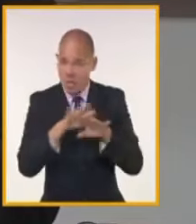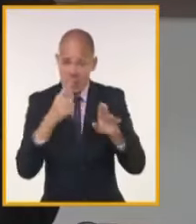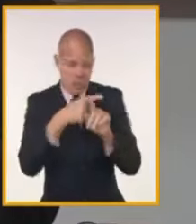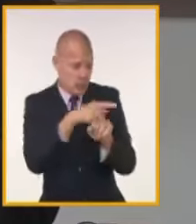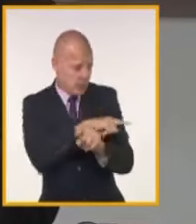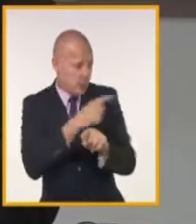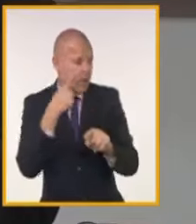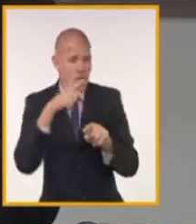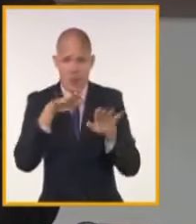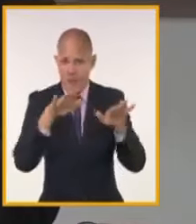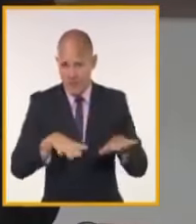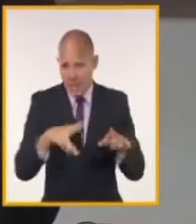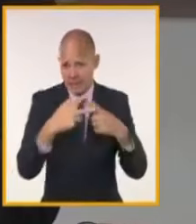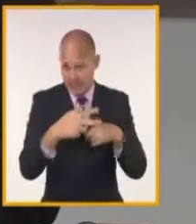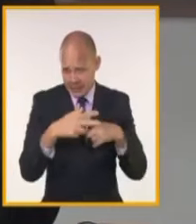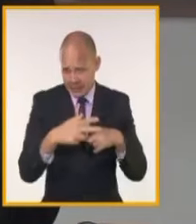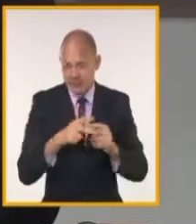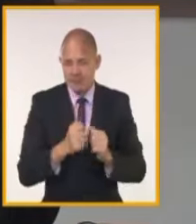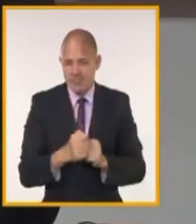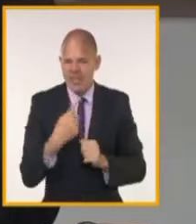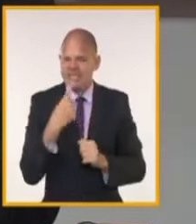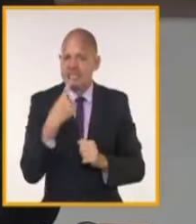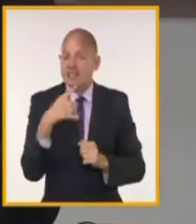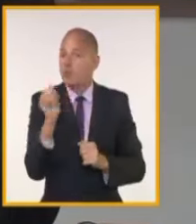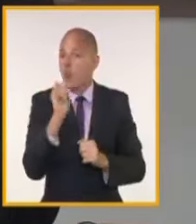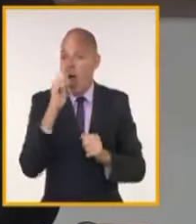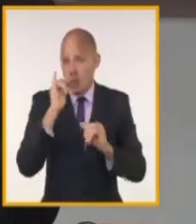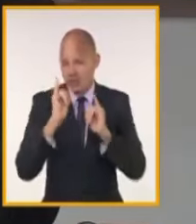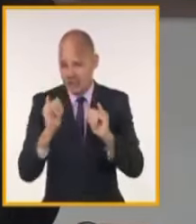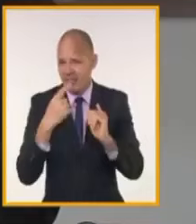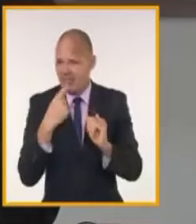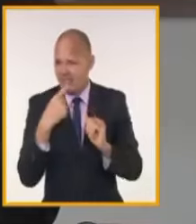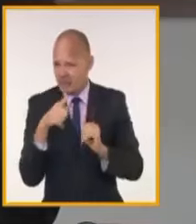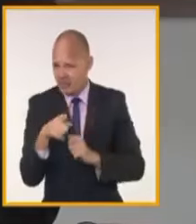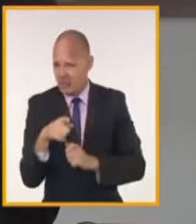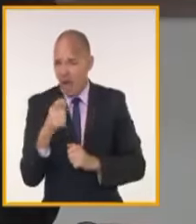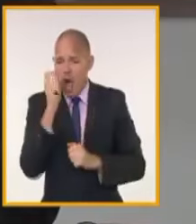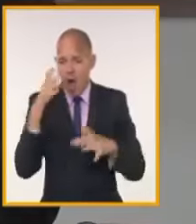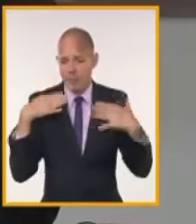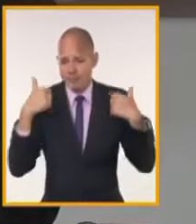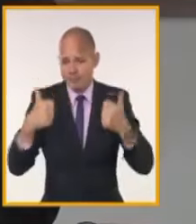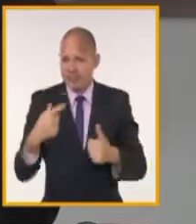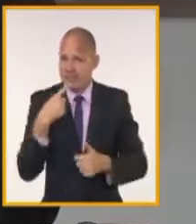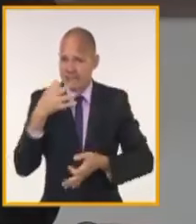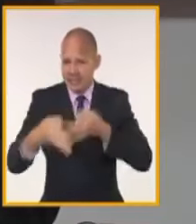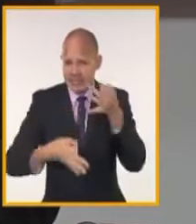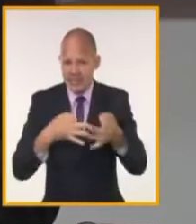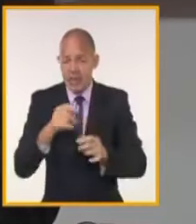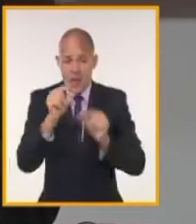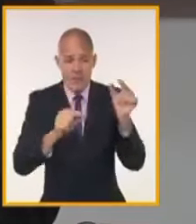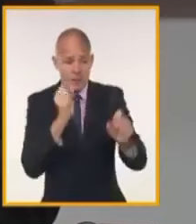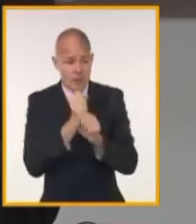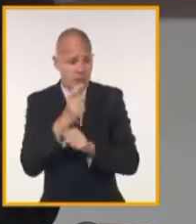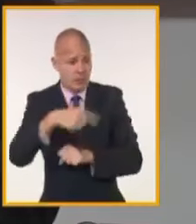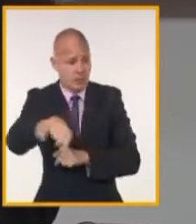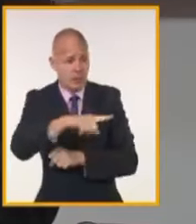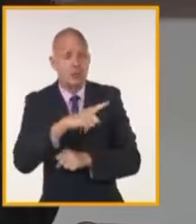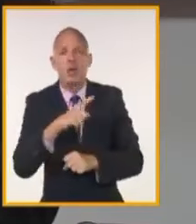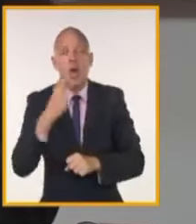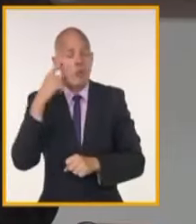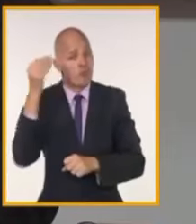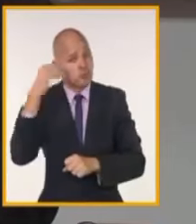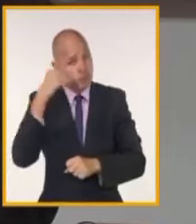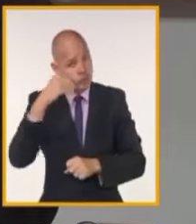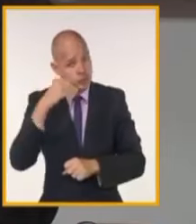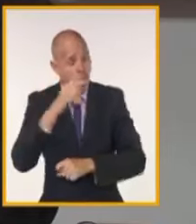incluso un reporte que salió por el noticiero muy bueno donde el director Explica cómo los trabajadores estaban conscientes de que el